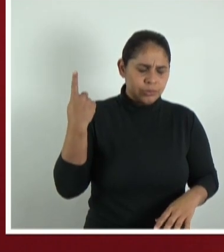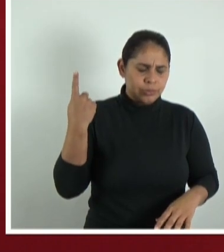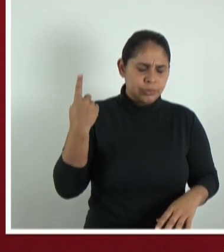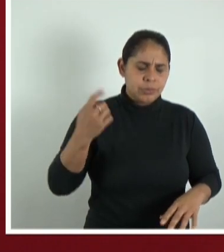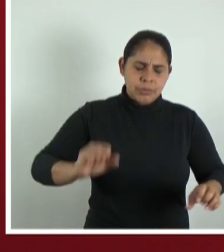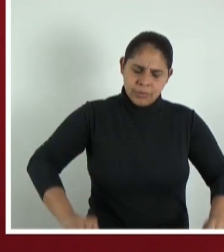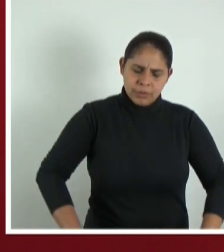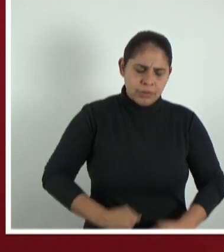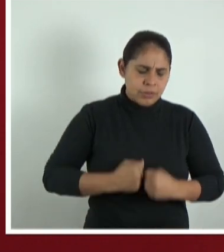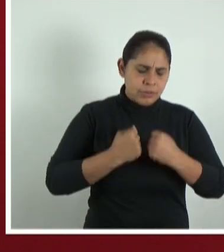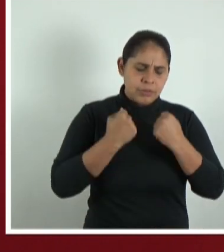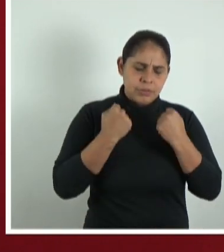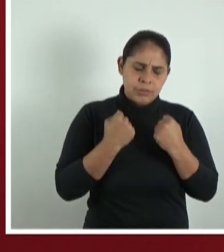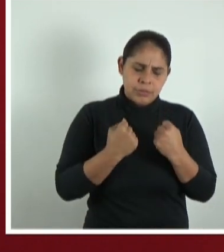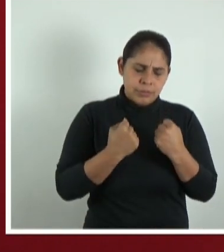Sálvame, Señor.